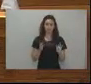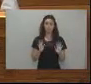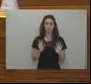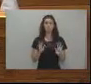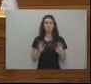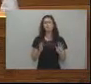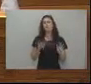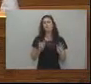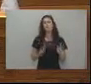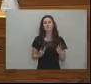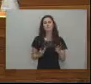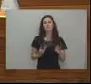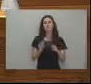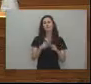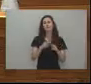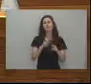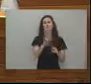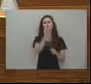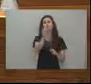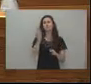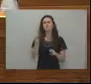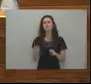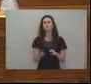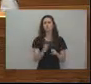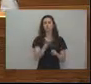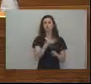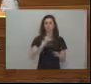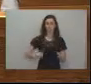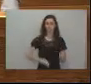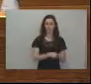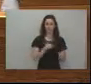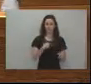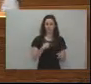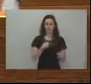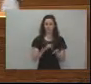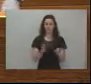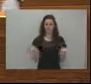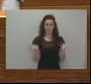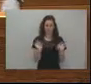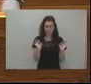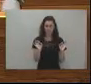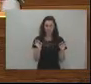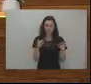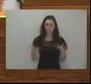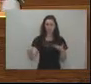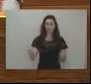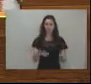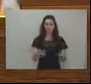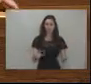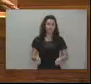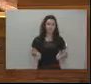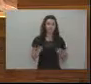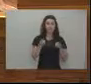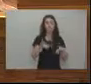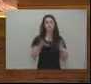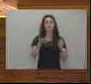llevábamos haciendo política desde muchos otros lugares, la gente que estaba en Podemos desde hace mucho tiempo. Con lo cual, las demandas que intentamos trasladar no son demandas